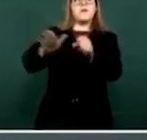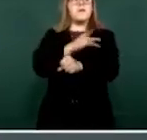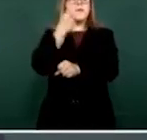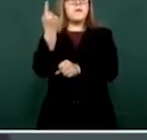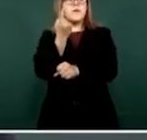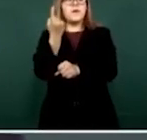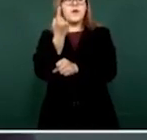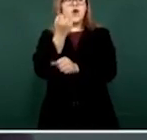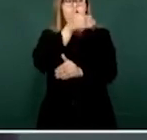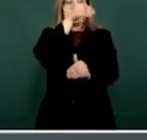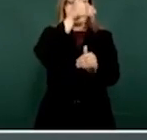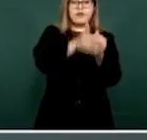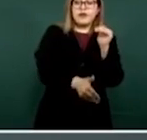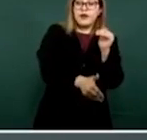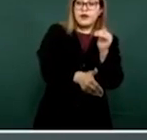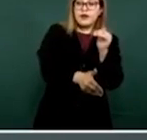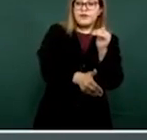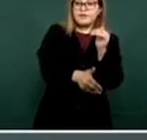se terminó